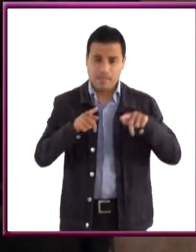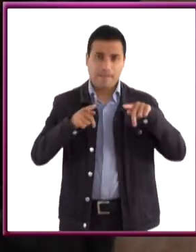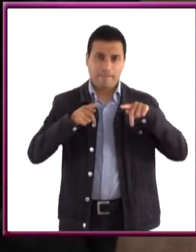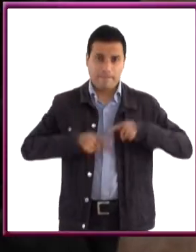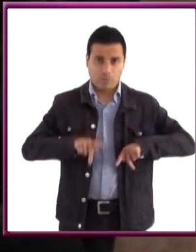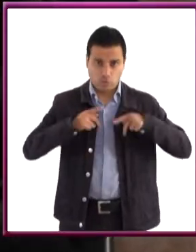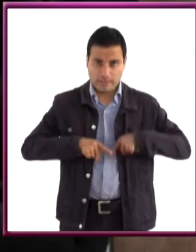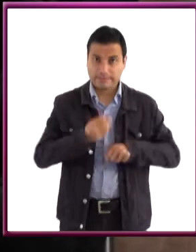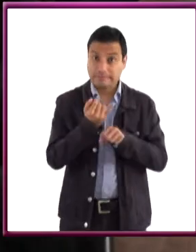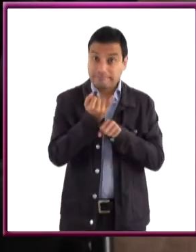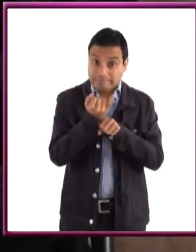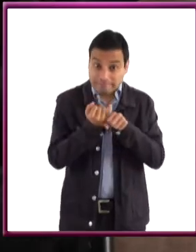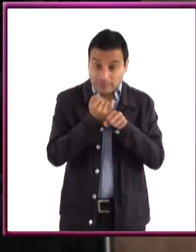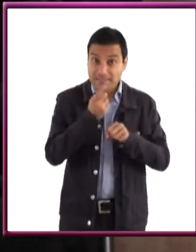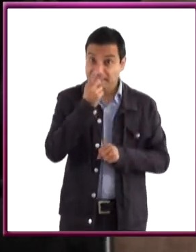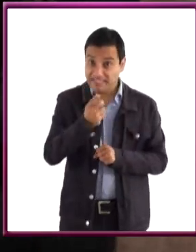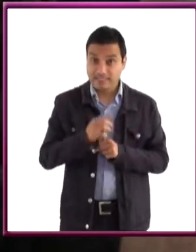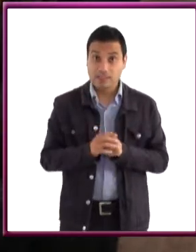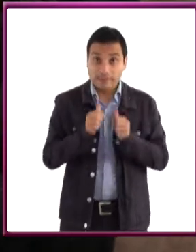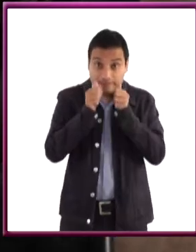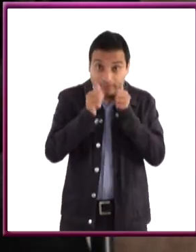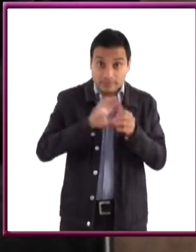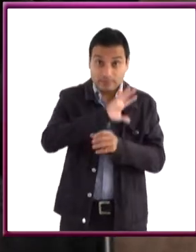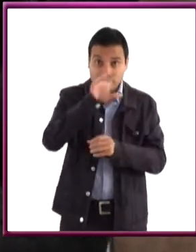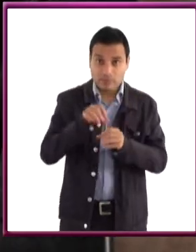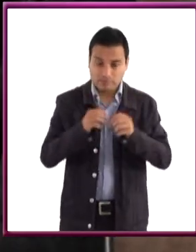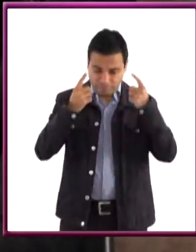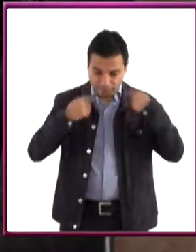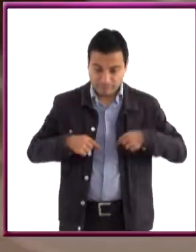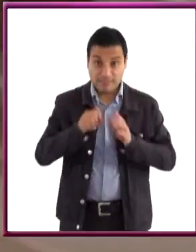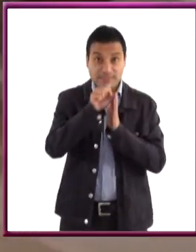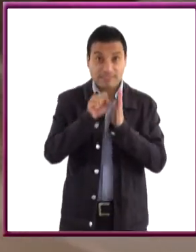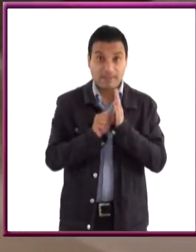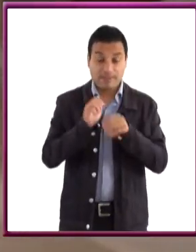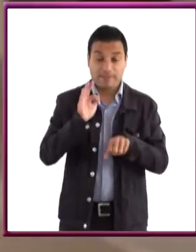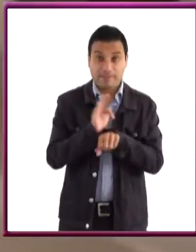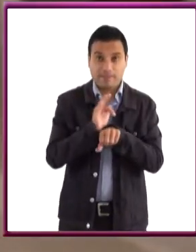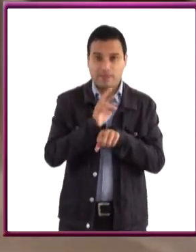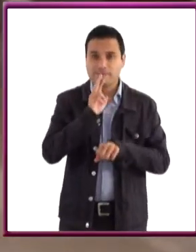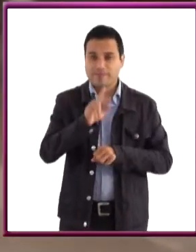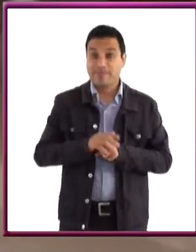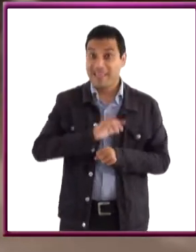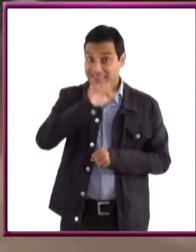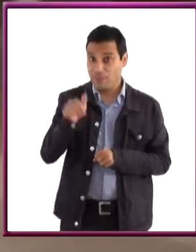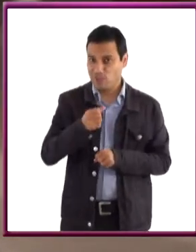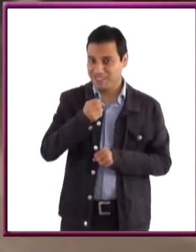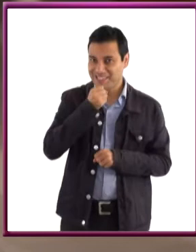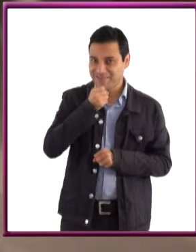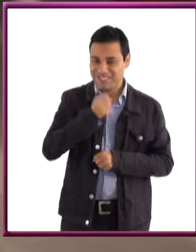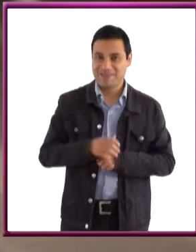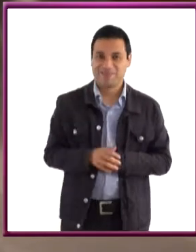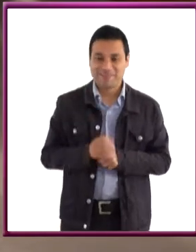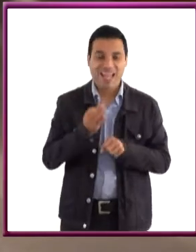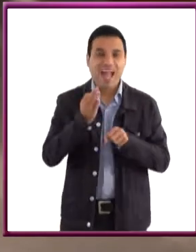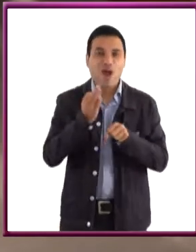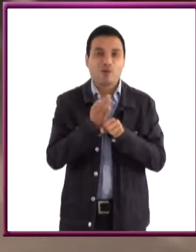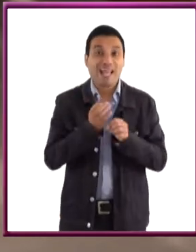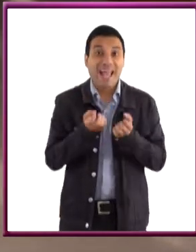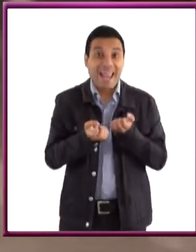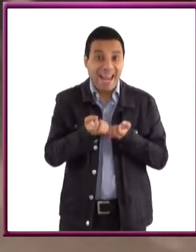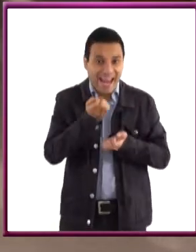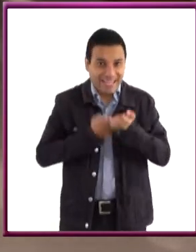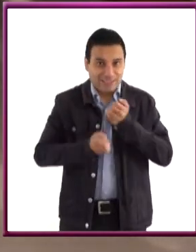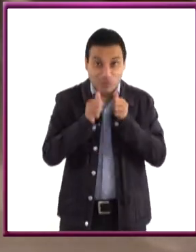que mejora el sistema inmunológico, o sea, hasta impacto en tu salud tiene. Volvemos con la doctora Sofía Sánchez, pero mientras vamos a